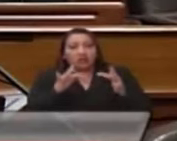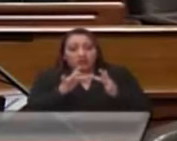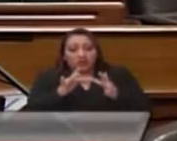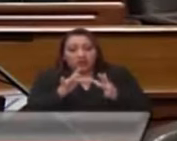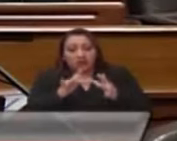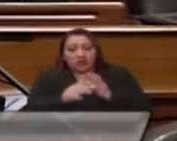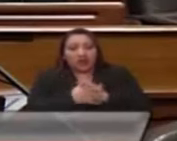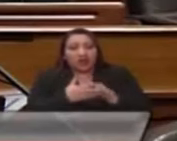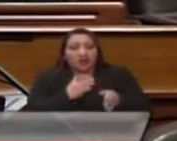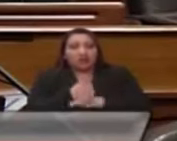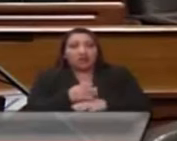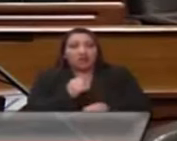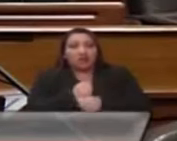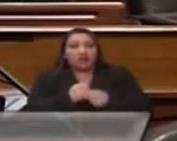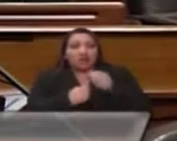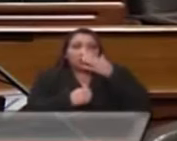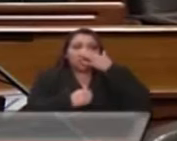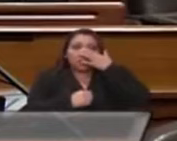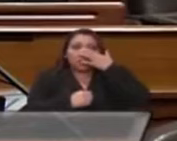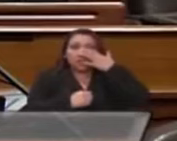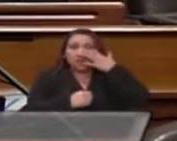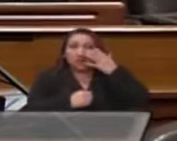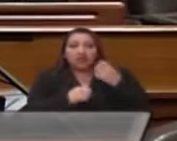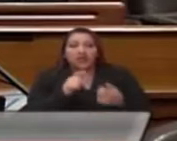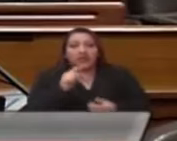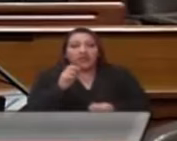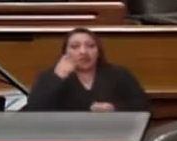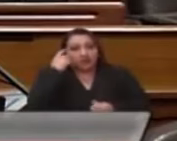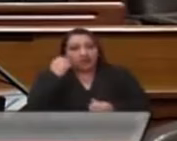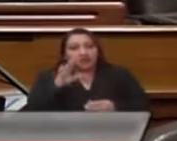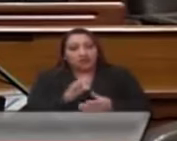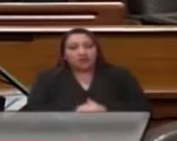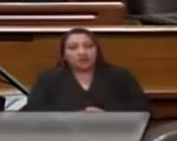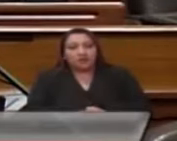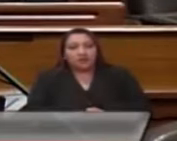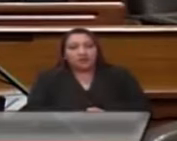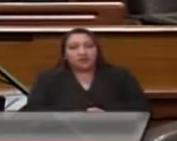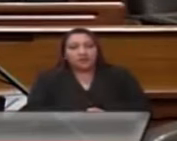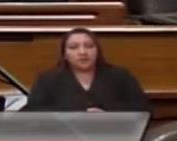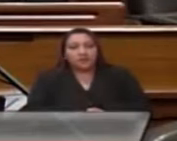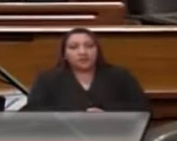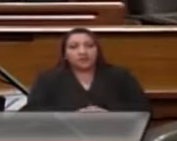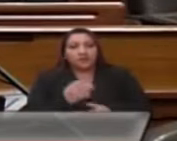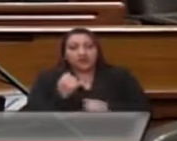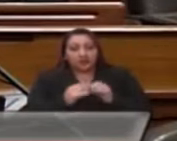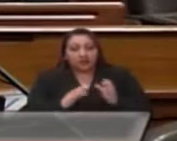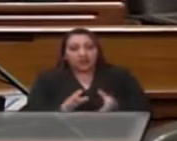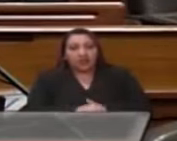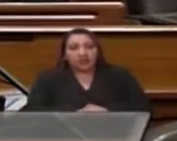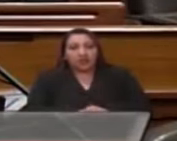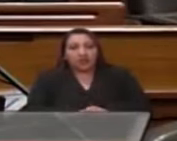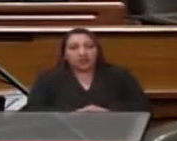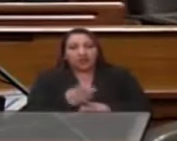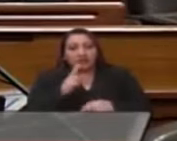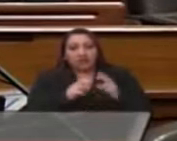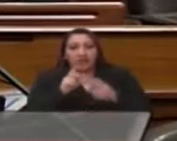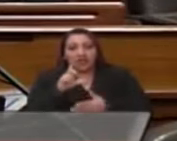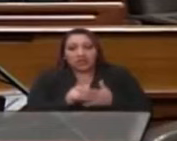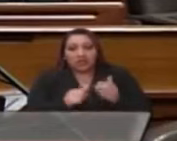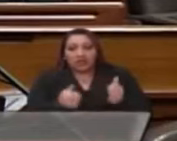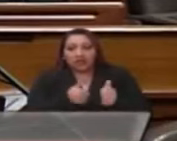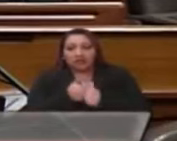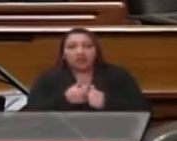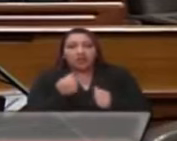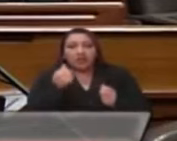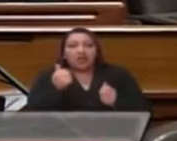vinculación ni injerencia en las acciones de la DINI, como bien se sabe. Y finalmente, si se revisa la lista de